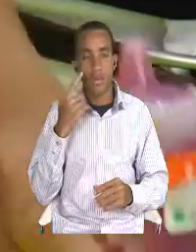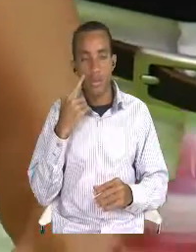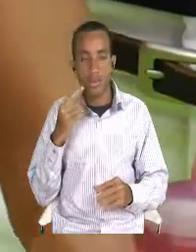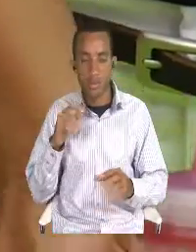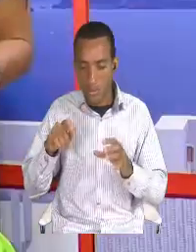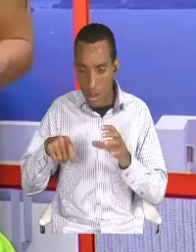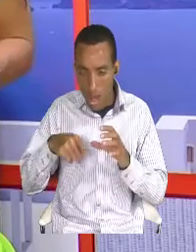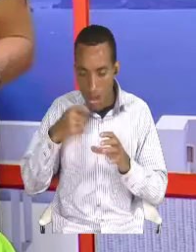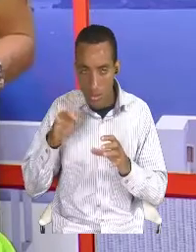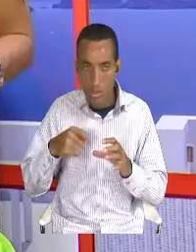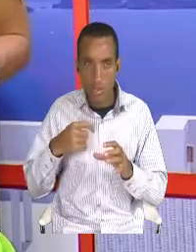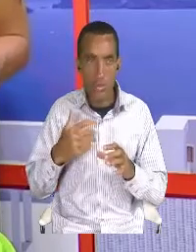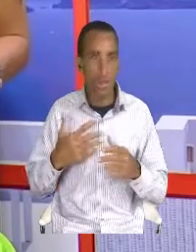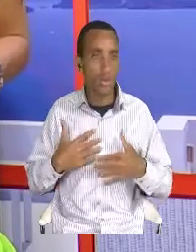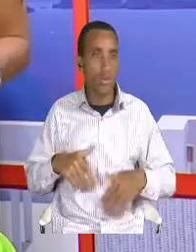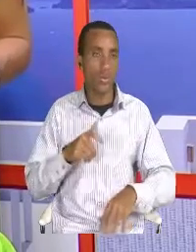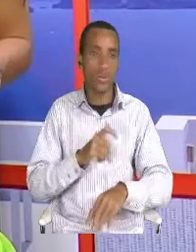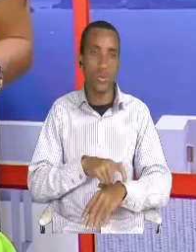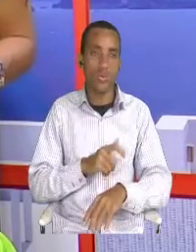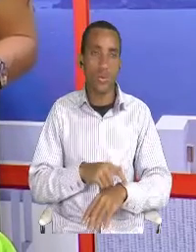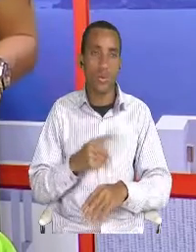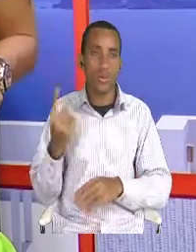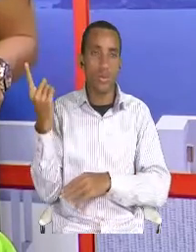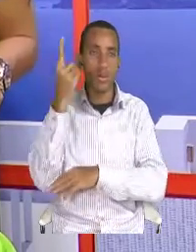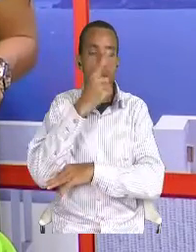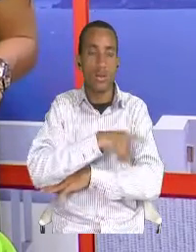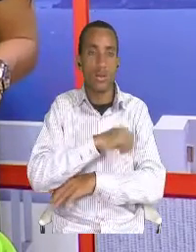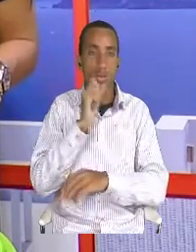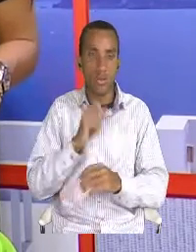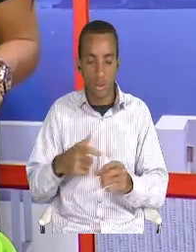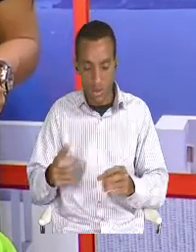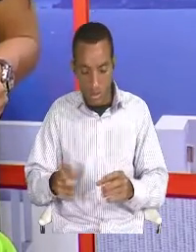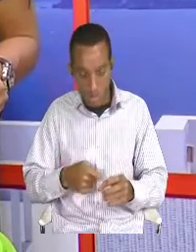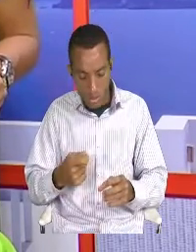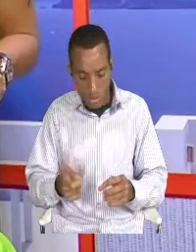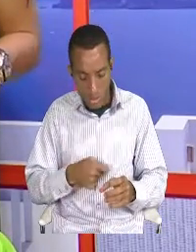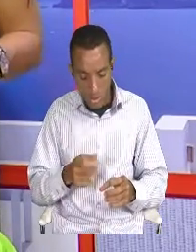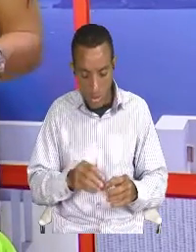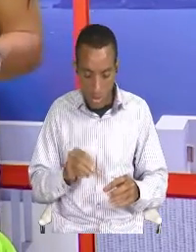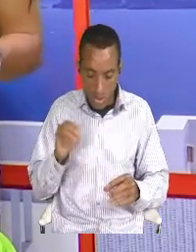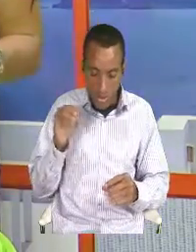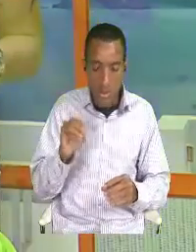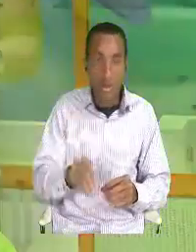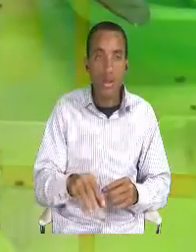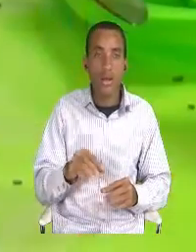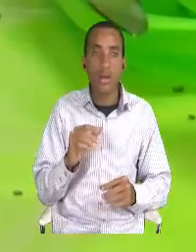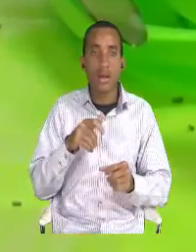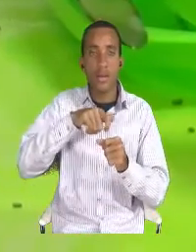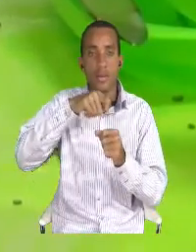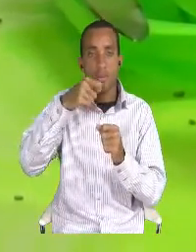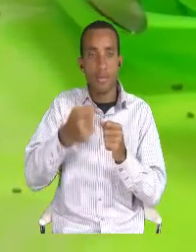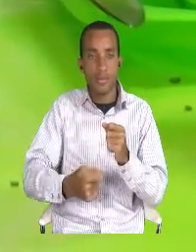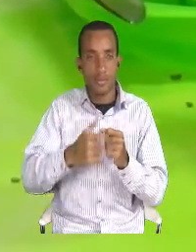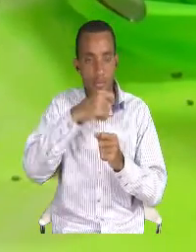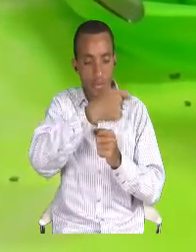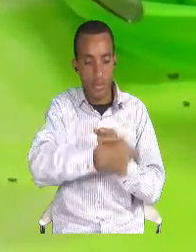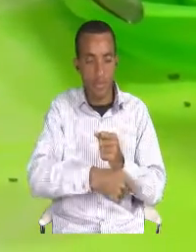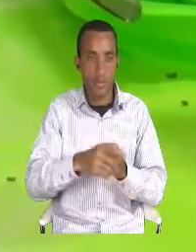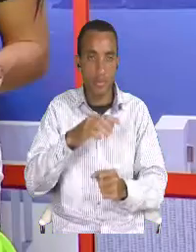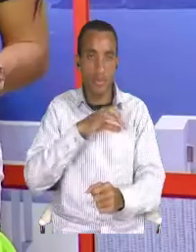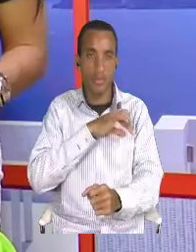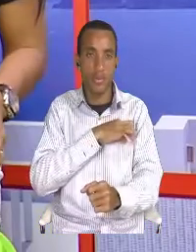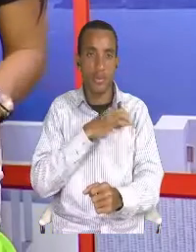saludable a cualquier hora del día. También le podemos agregar banano, ya que nos aporta potasio. Bueno, esto fue todo